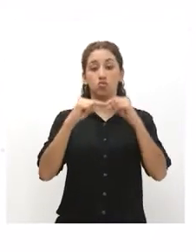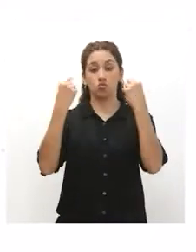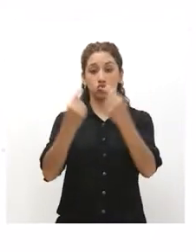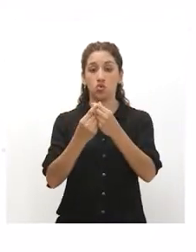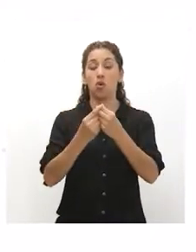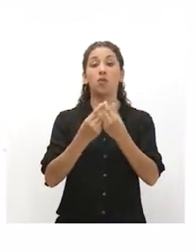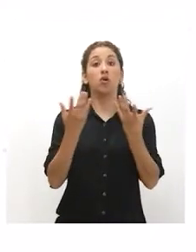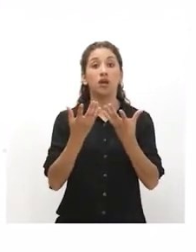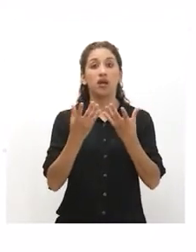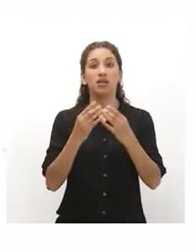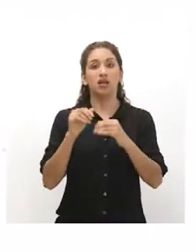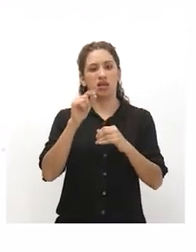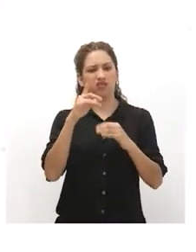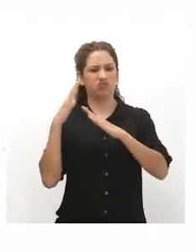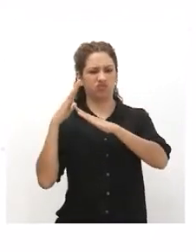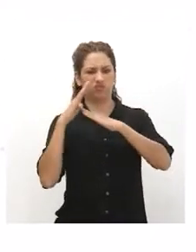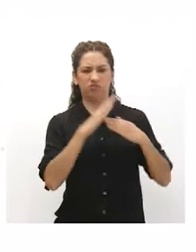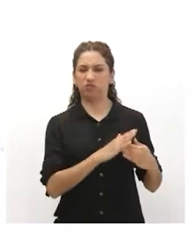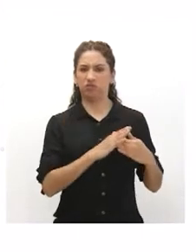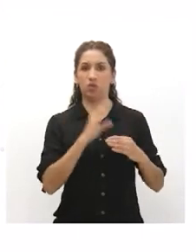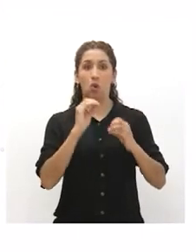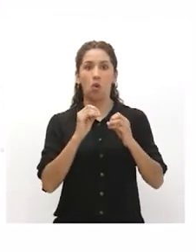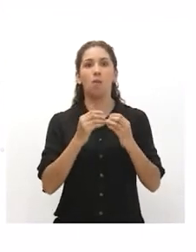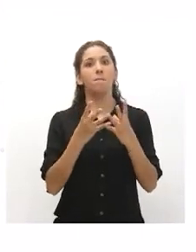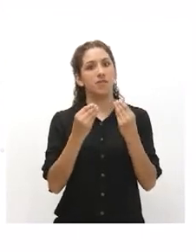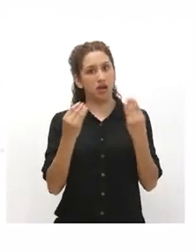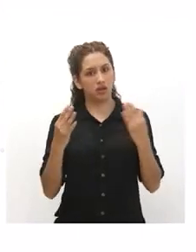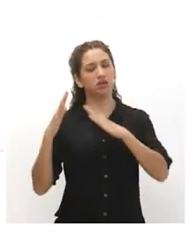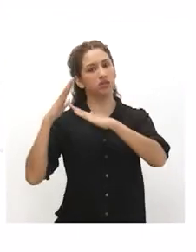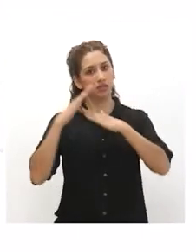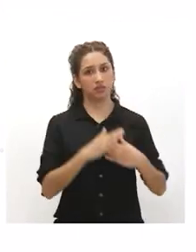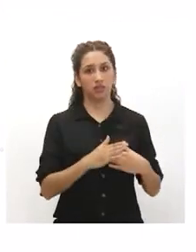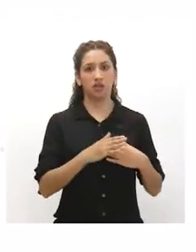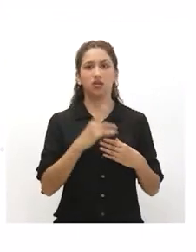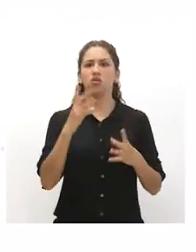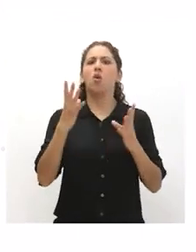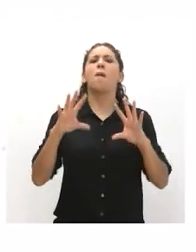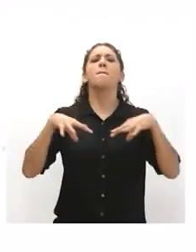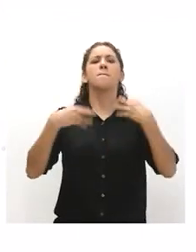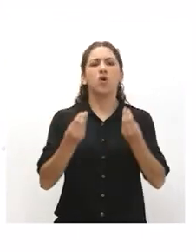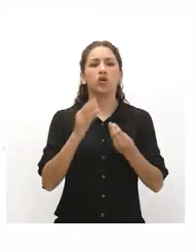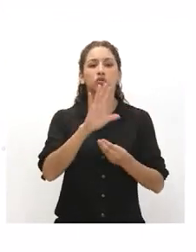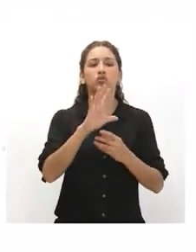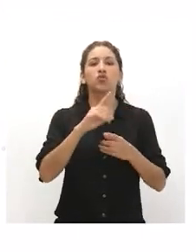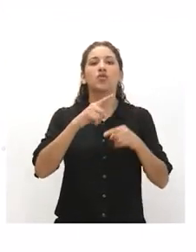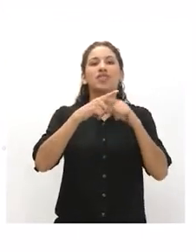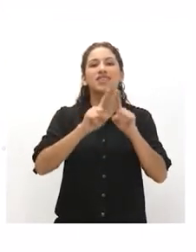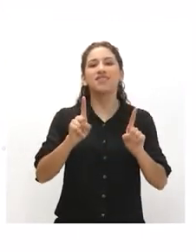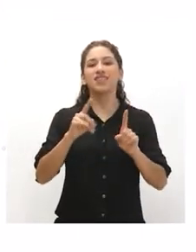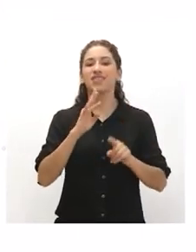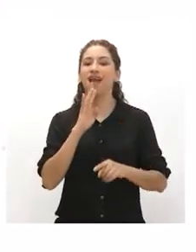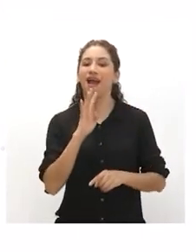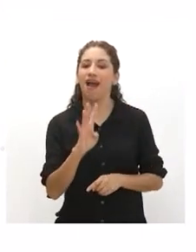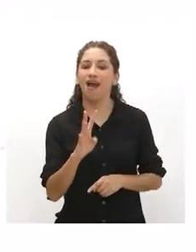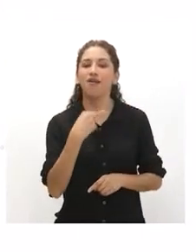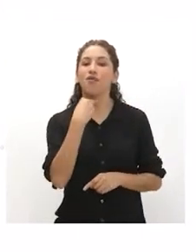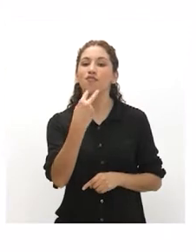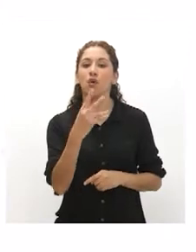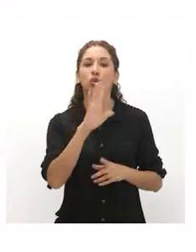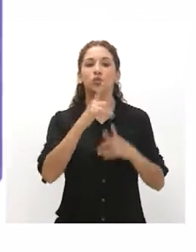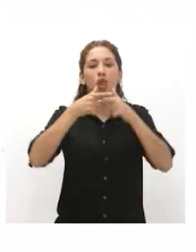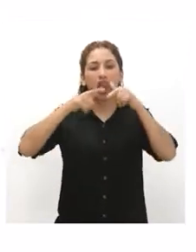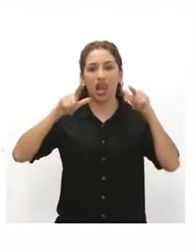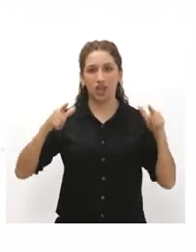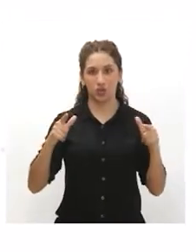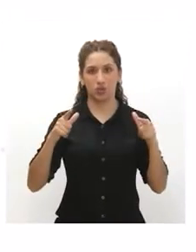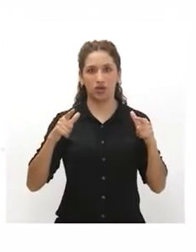quechua y aymara es discriminada o muy discriminada. Y las principales causas son su forma de hablar, su vestimenta o